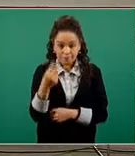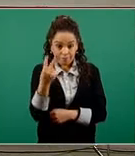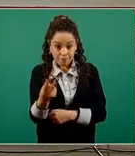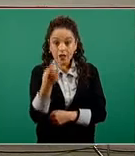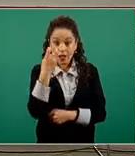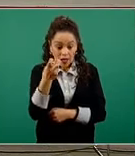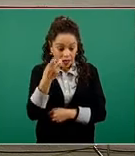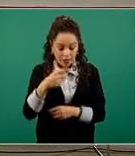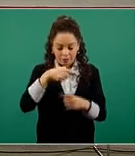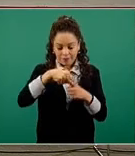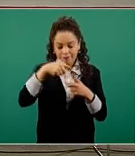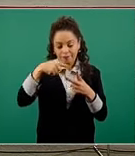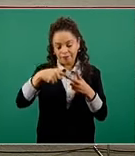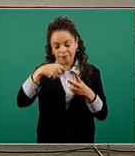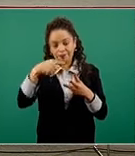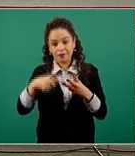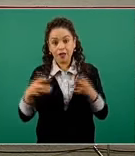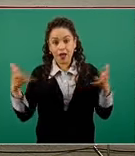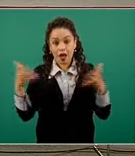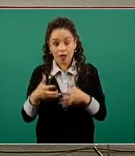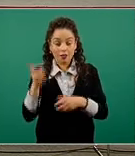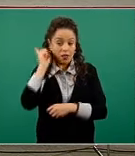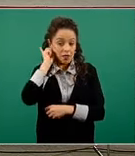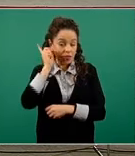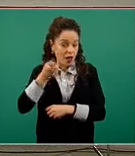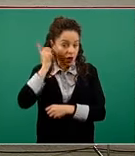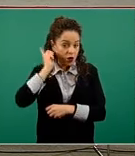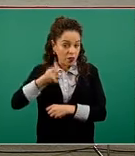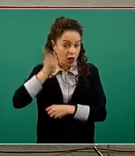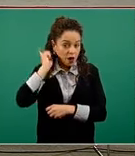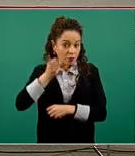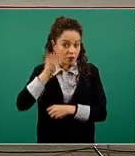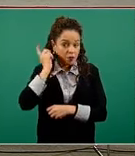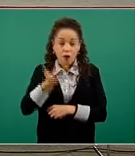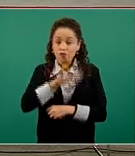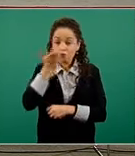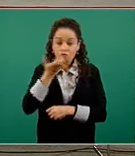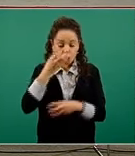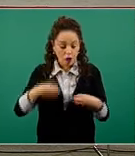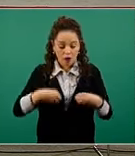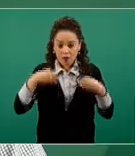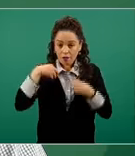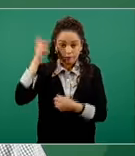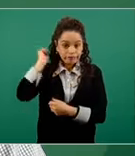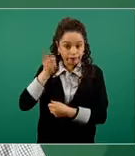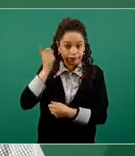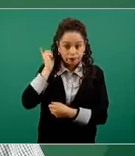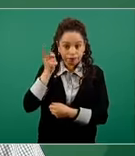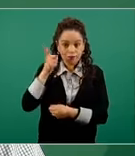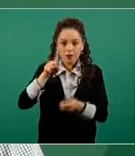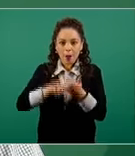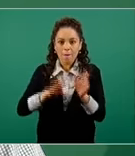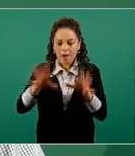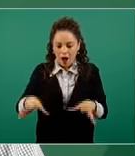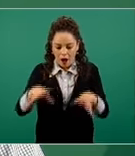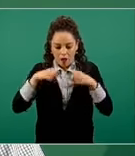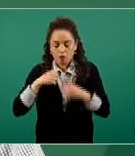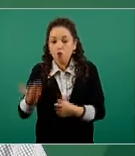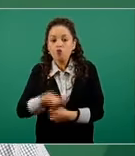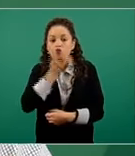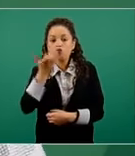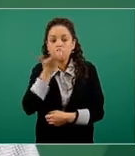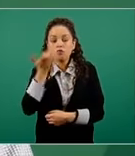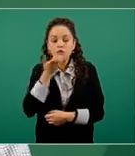implementamos estas medidas en el día a día, en todo lo que hacemos, las adoptamos como hábitos